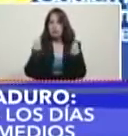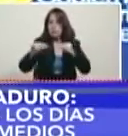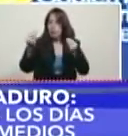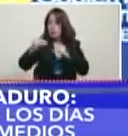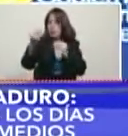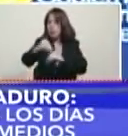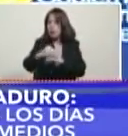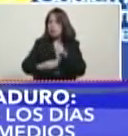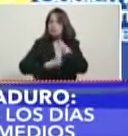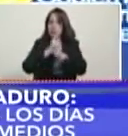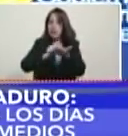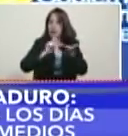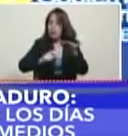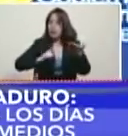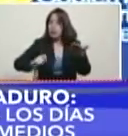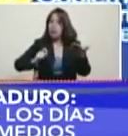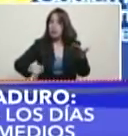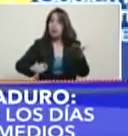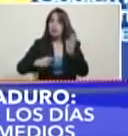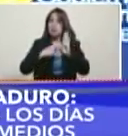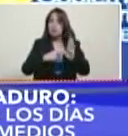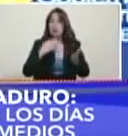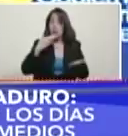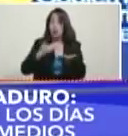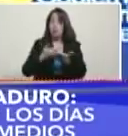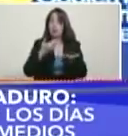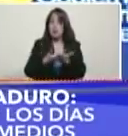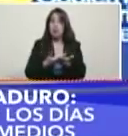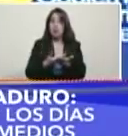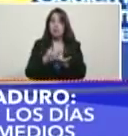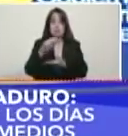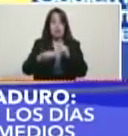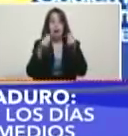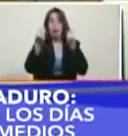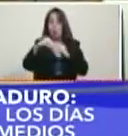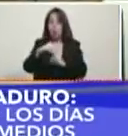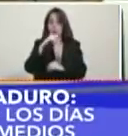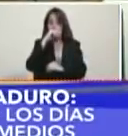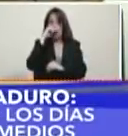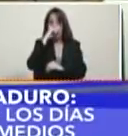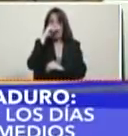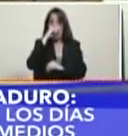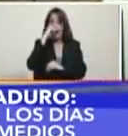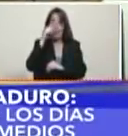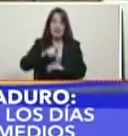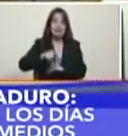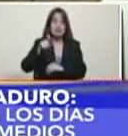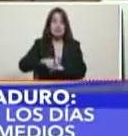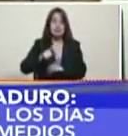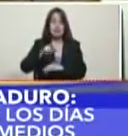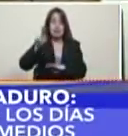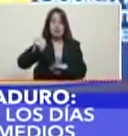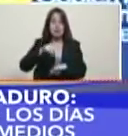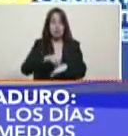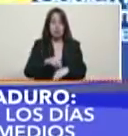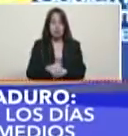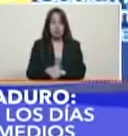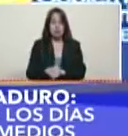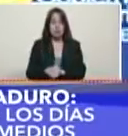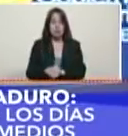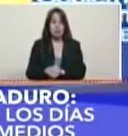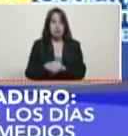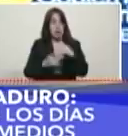todo el sector farmacéutico del país, como me lo han pedido, se ponga de acuerdo al plan de necesidades nacionales. Y en vez de